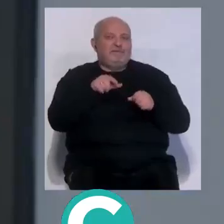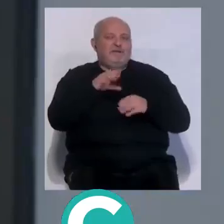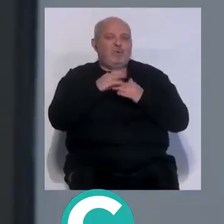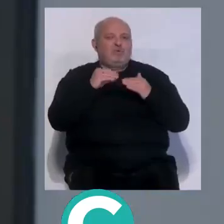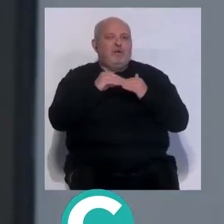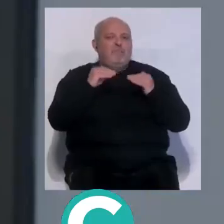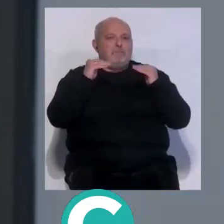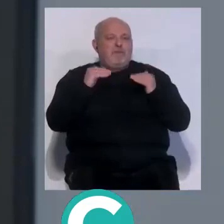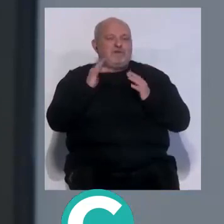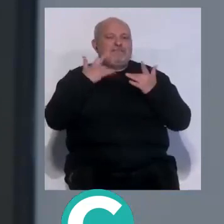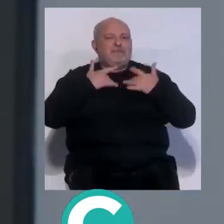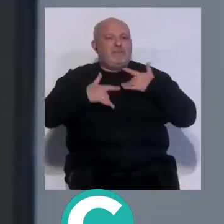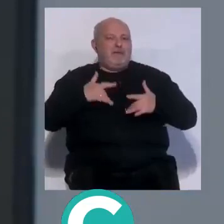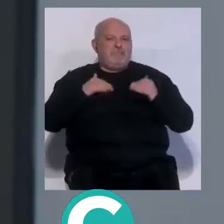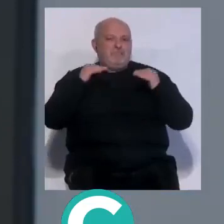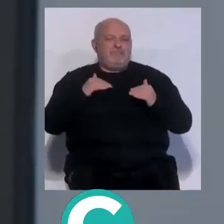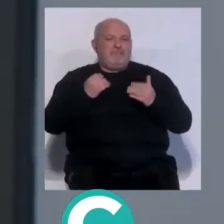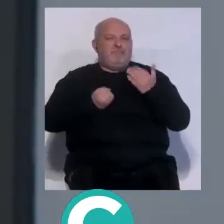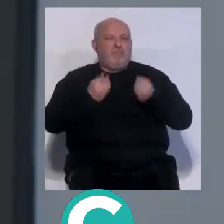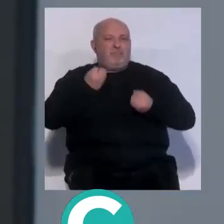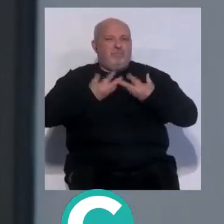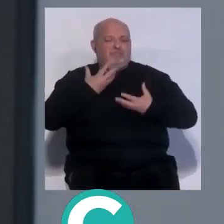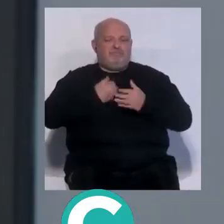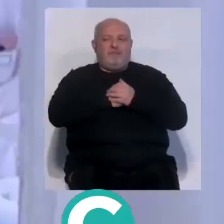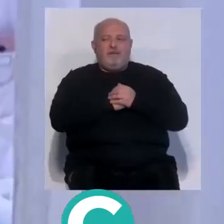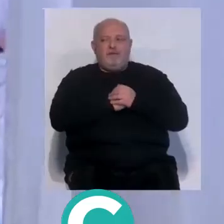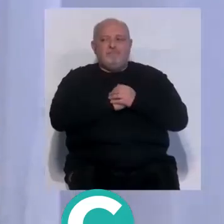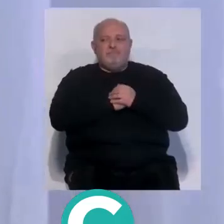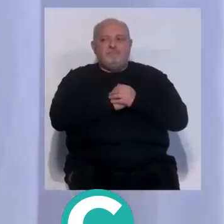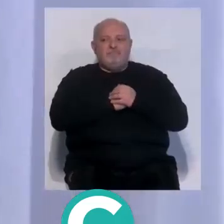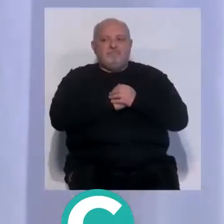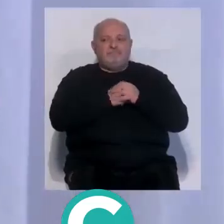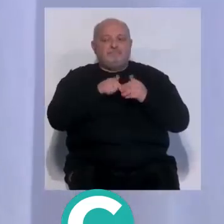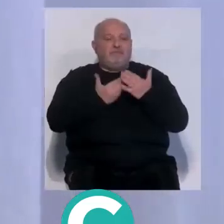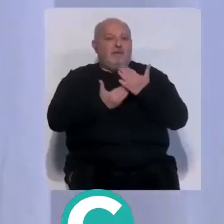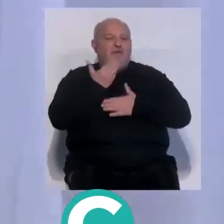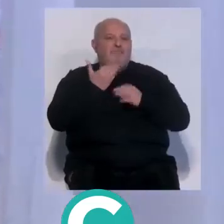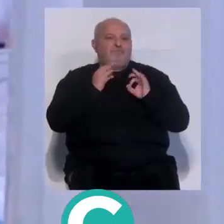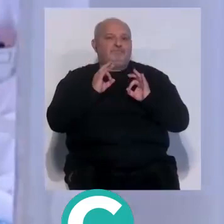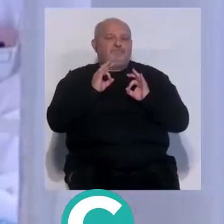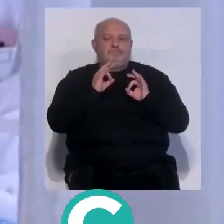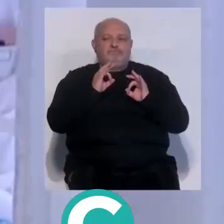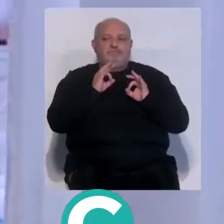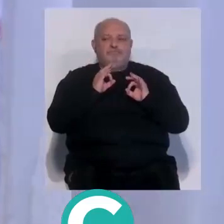no tengan síntomas, los famosos brotes de la enfermedad. Y bueno, hoy en día tenemos